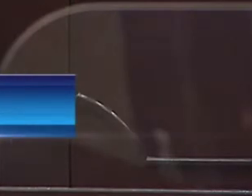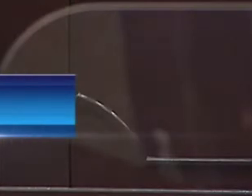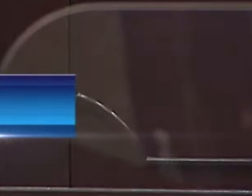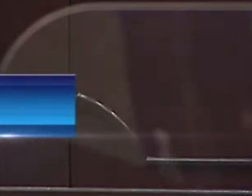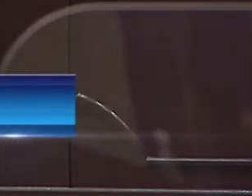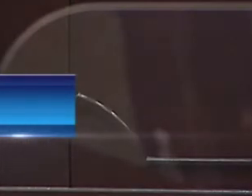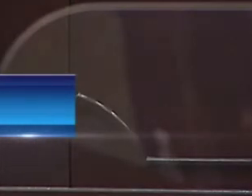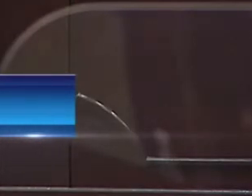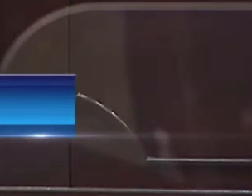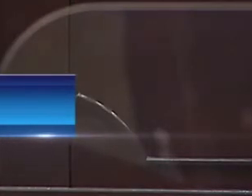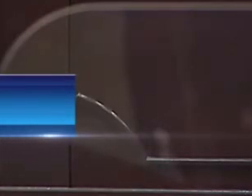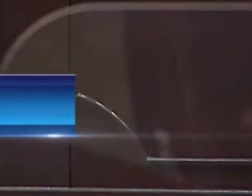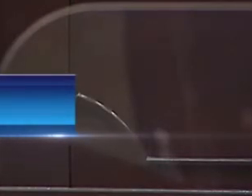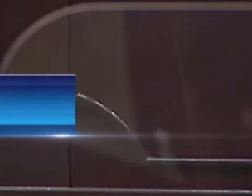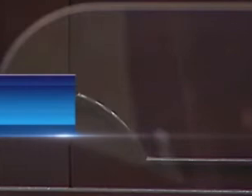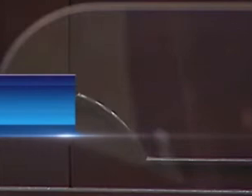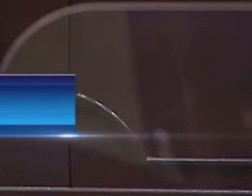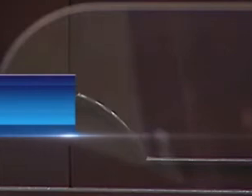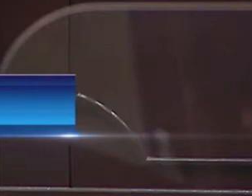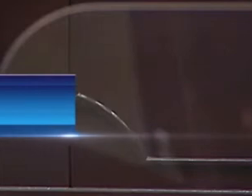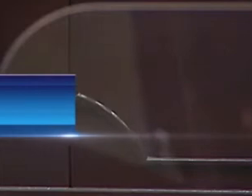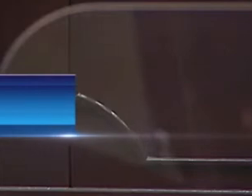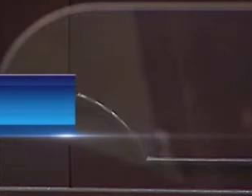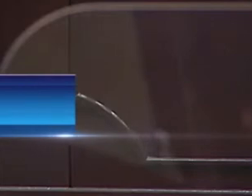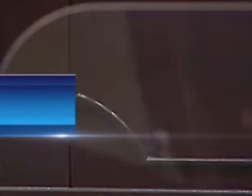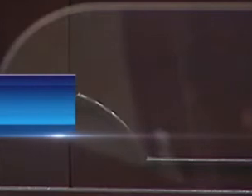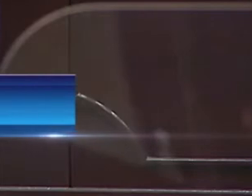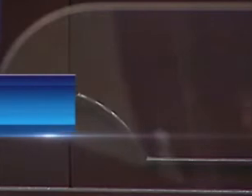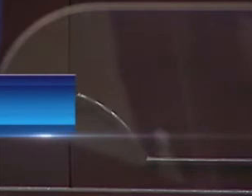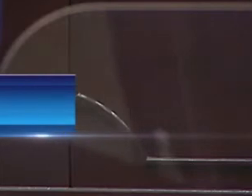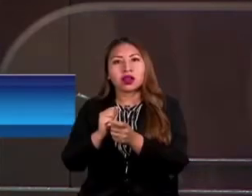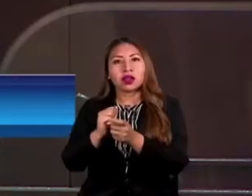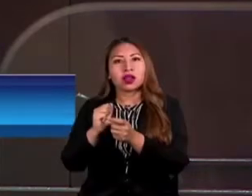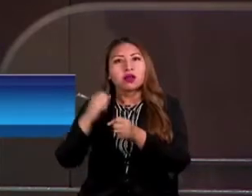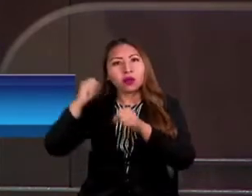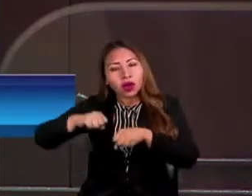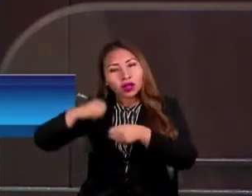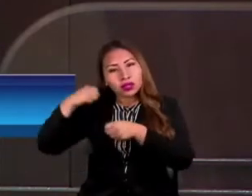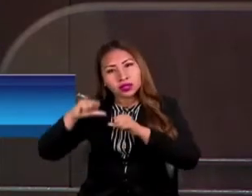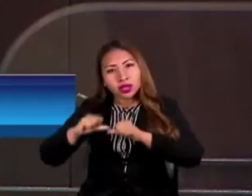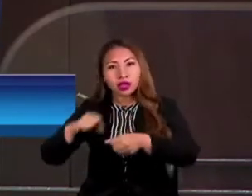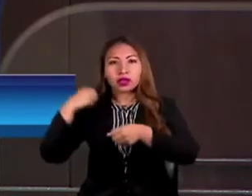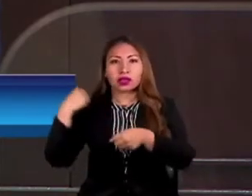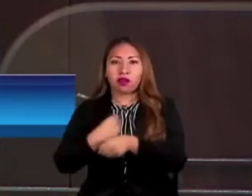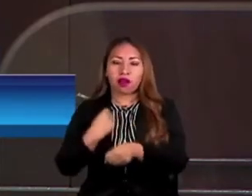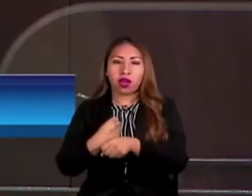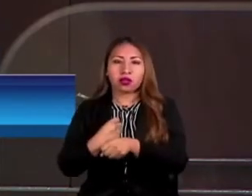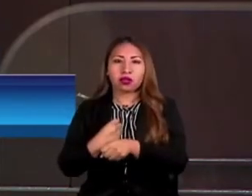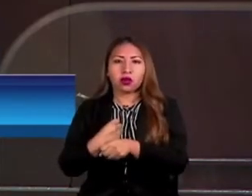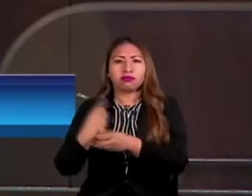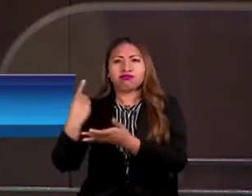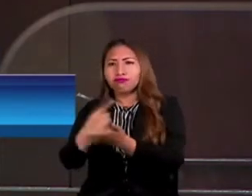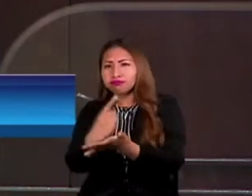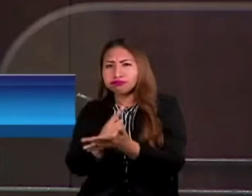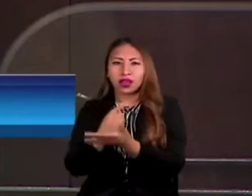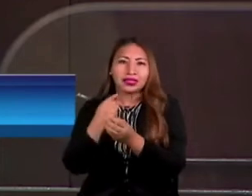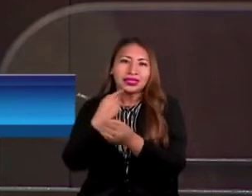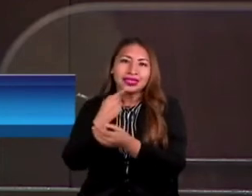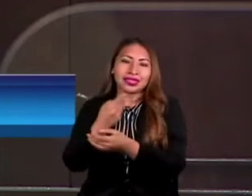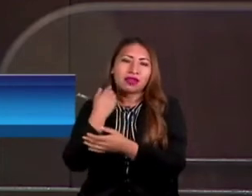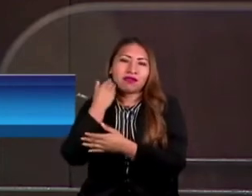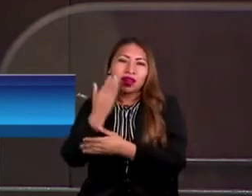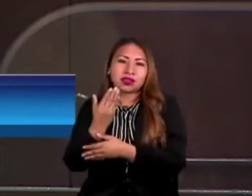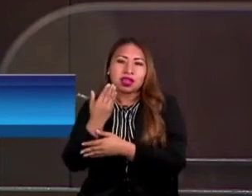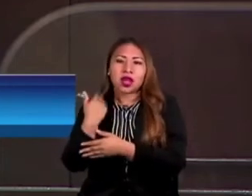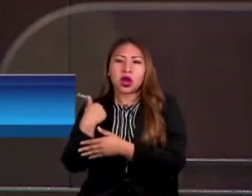a criticar cuando uno está del lado de allá. Lo difícil es estar aquí dirigiendo un Ministerio